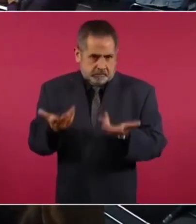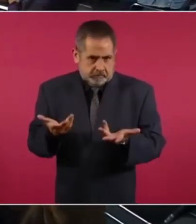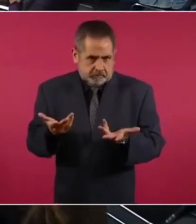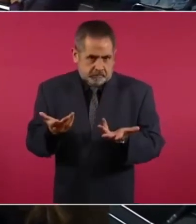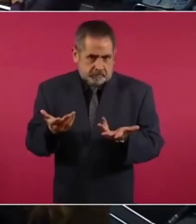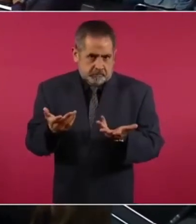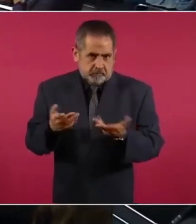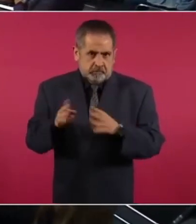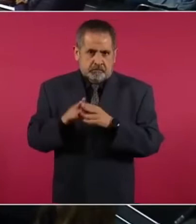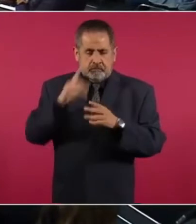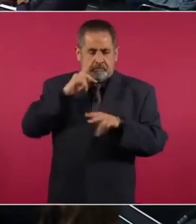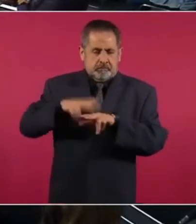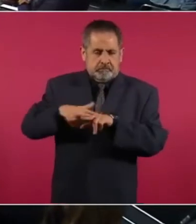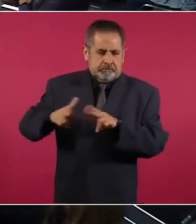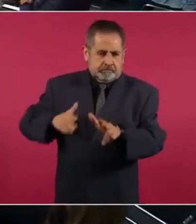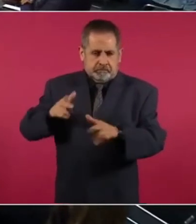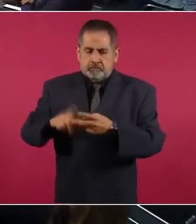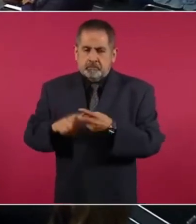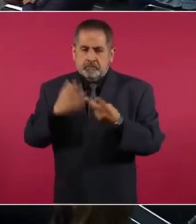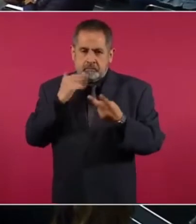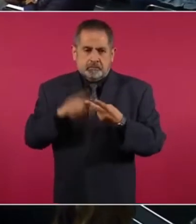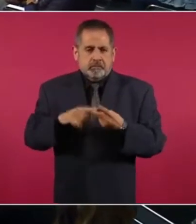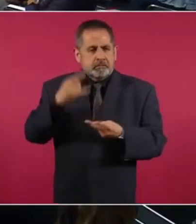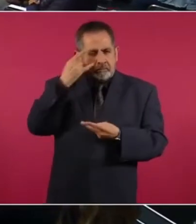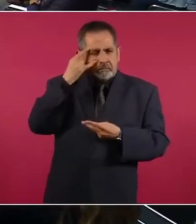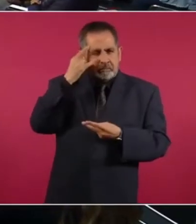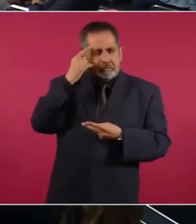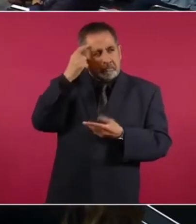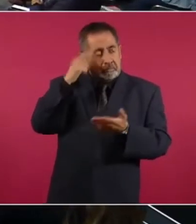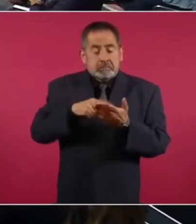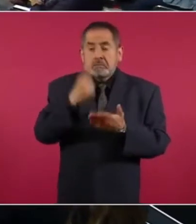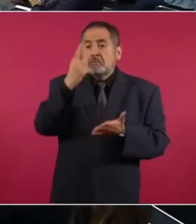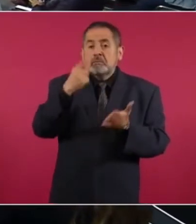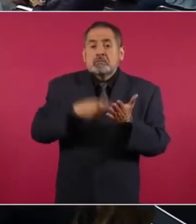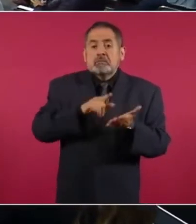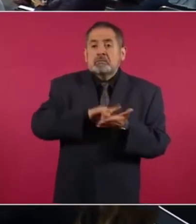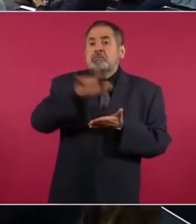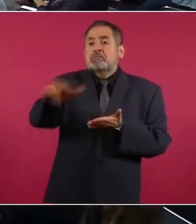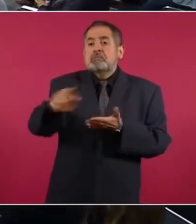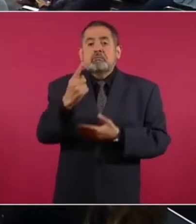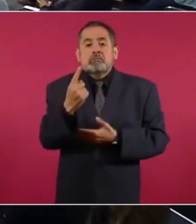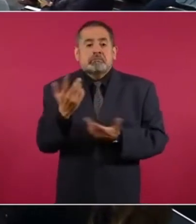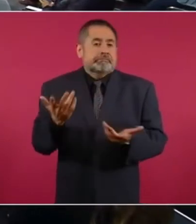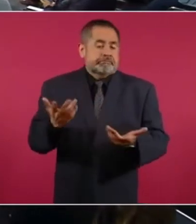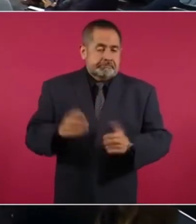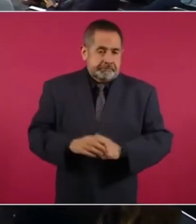Estoy hablando por lo del Tren Maya. A Campeche creo que es un vuelo